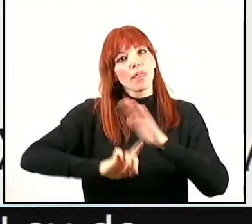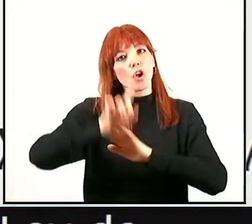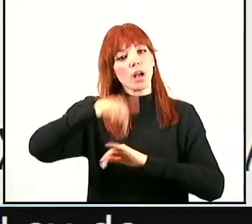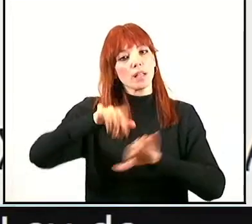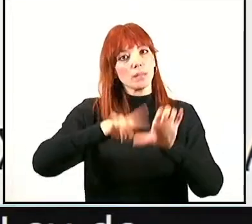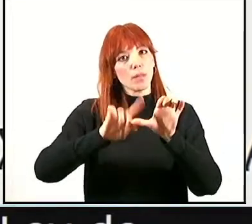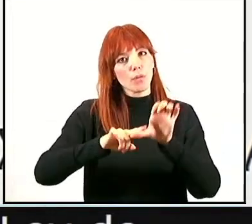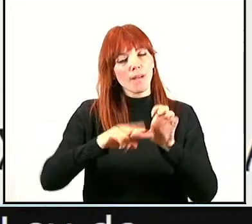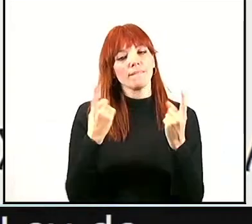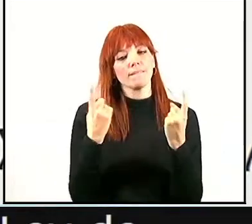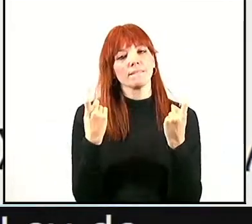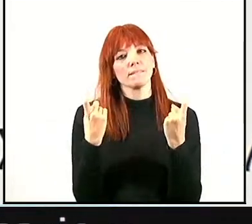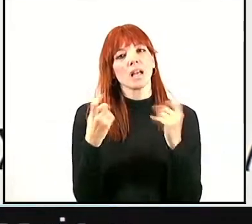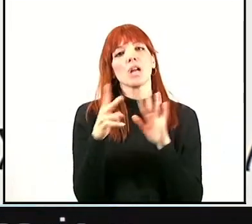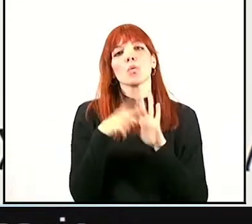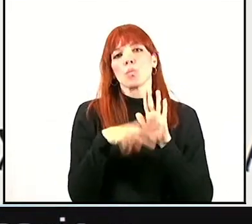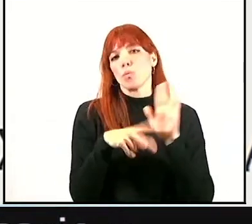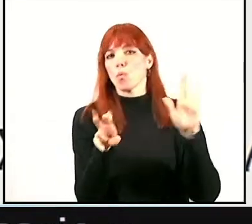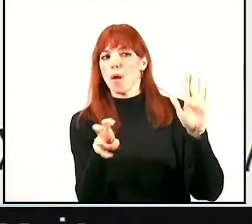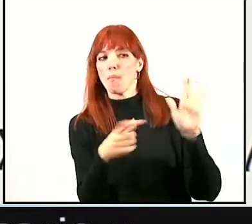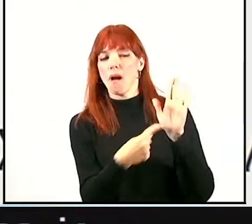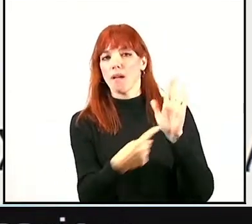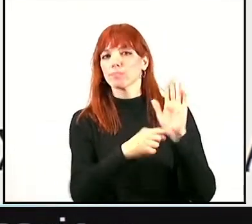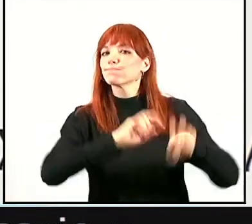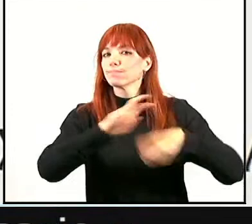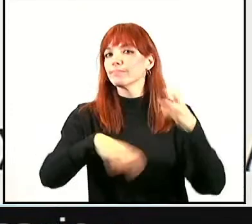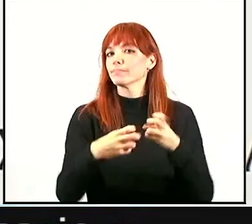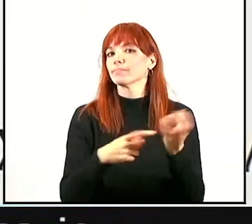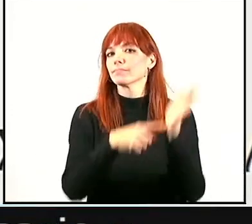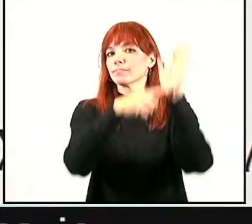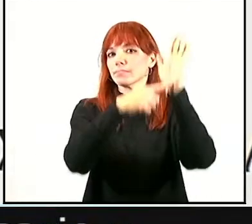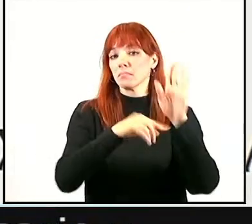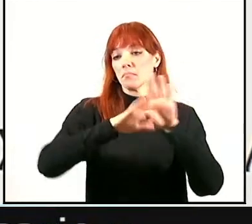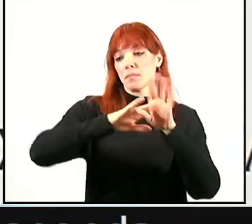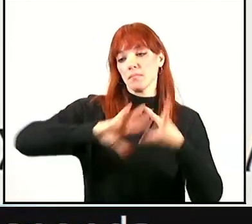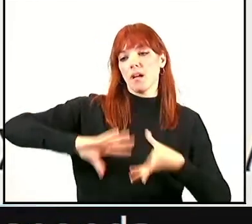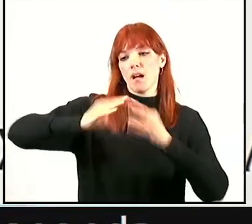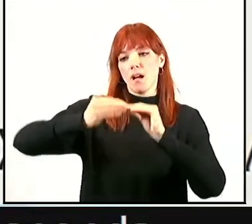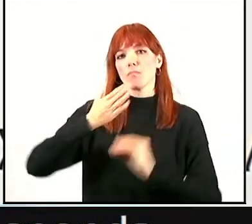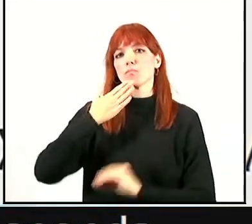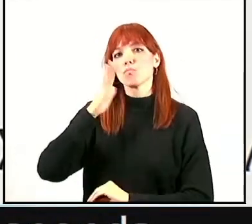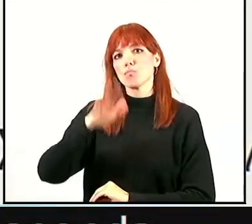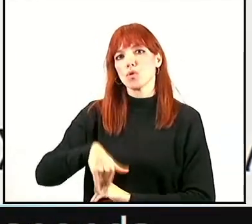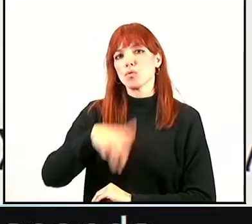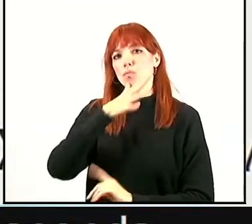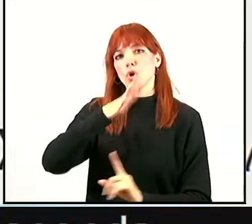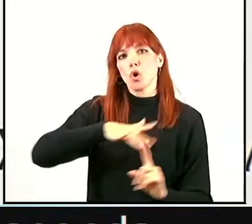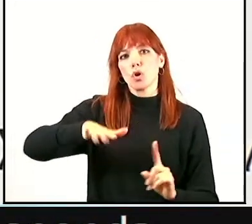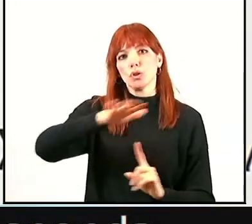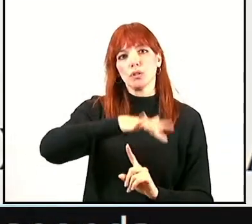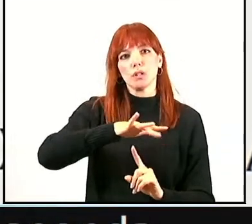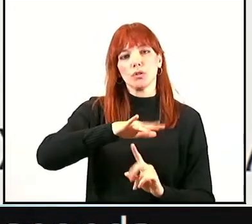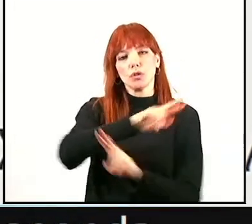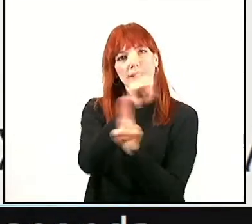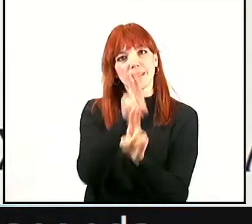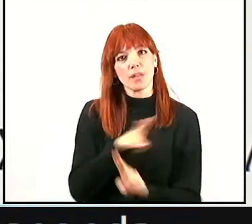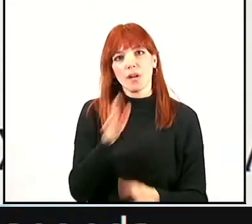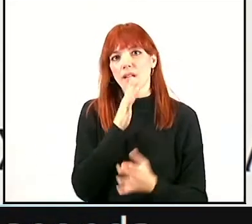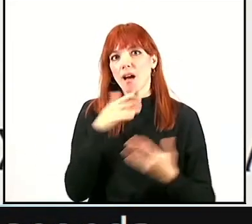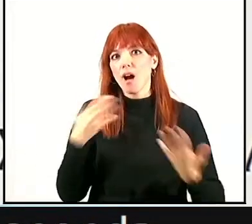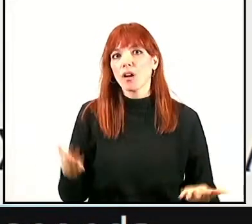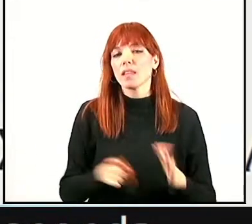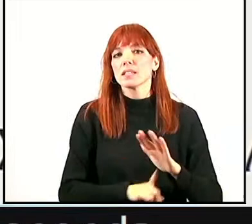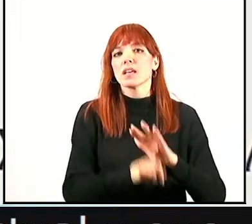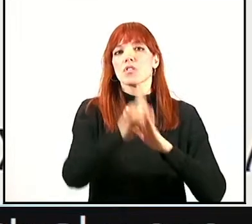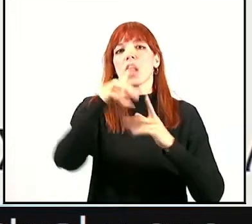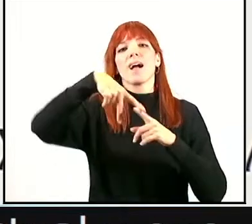oportuno un nuevo marco normativo que responda adecuadamente al contexto internacional actual y que desarrolle las